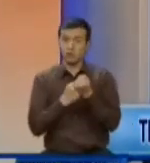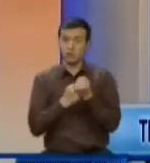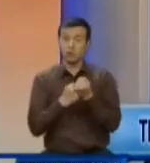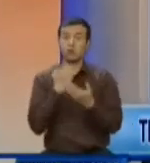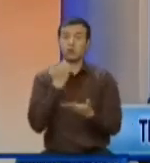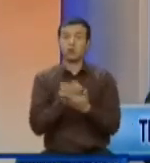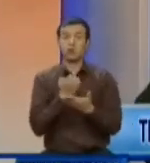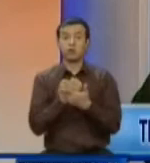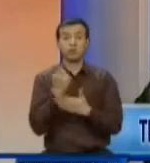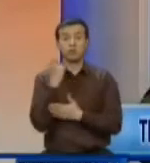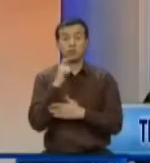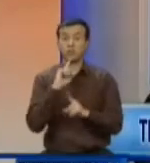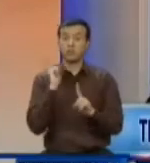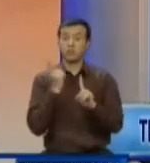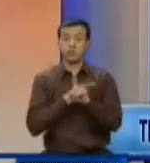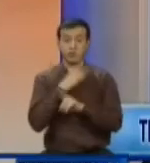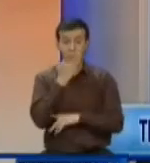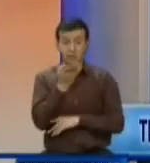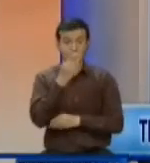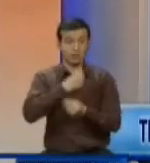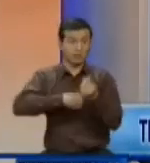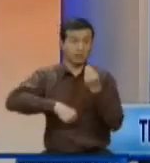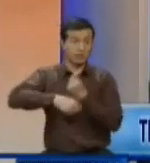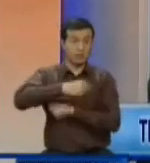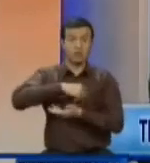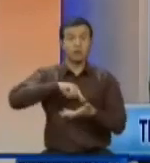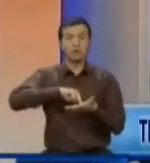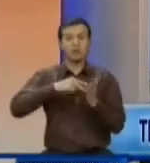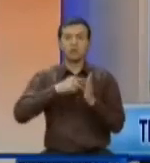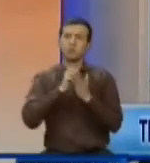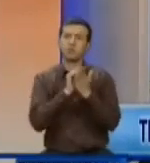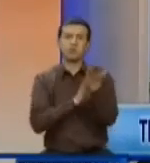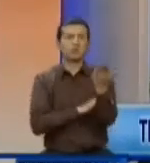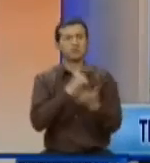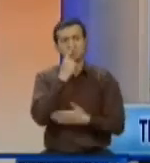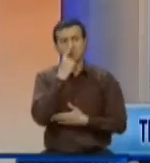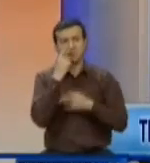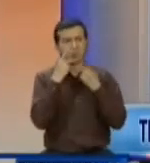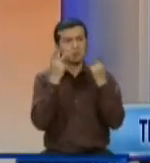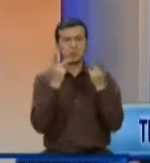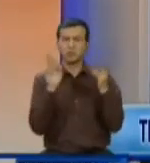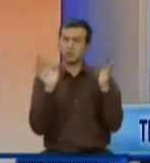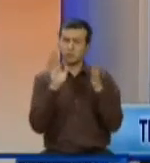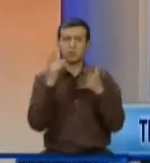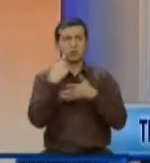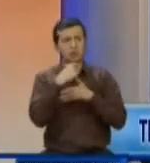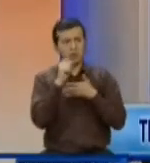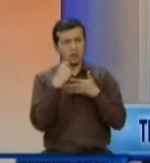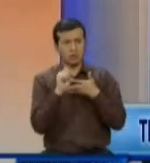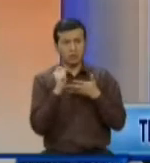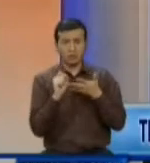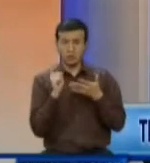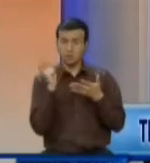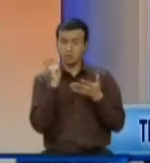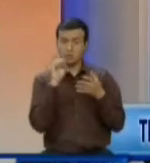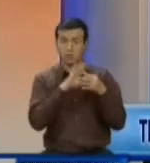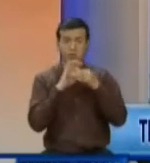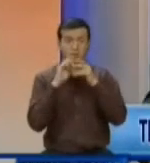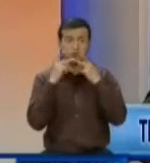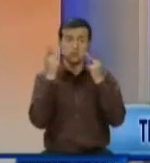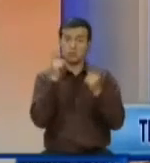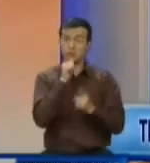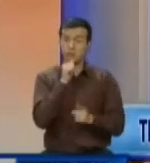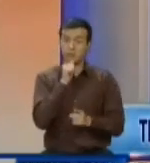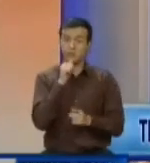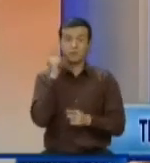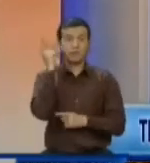economía tiene que basarse en esa inversión que no tiene nada que ver con los proyectos de interés público eso tiene que ser calificados para entrar dentro de la alianza público-privada